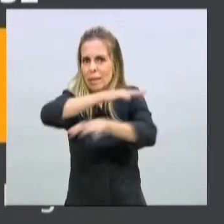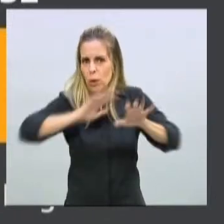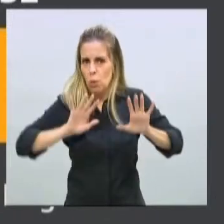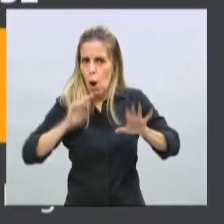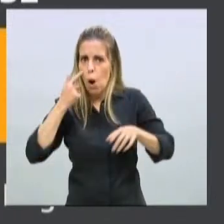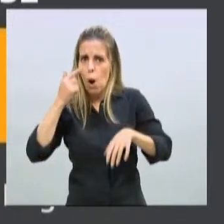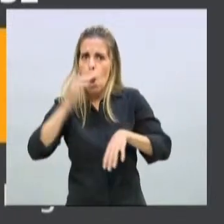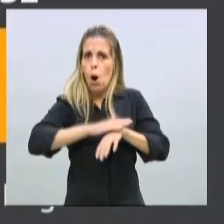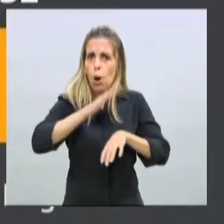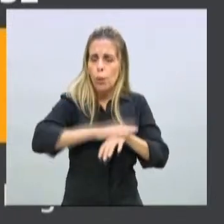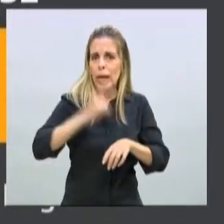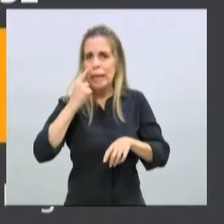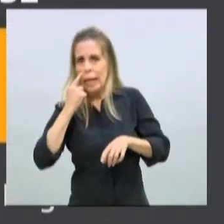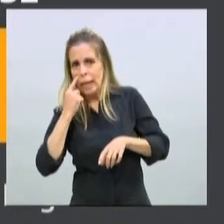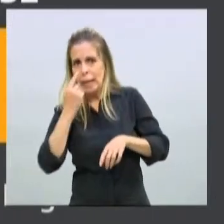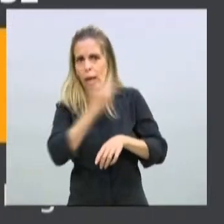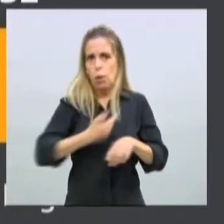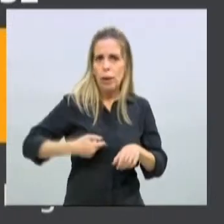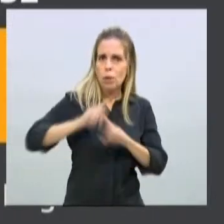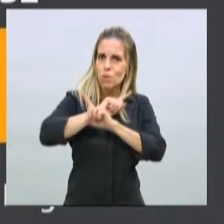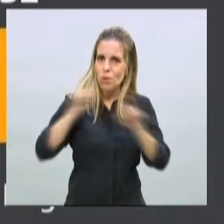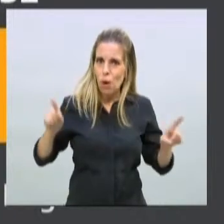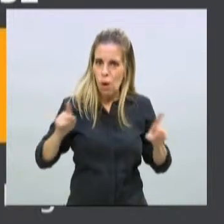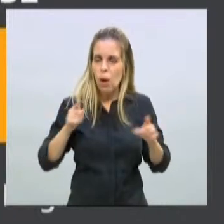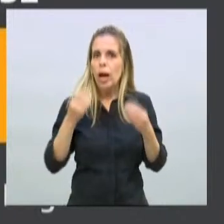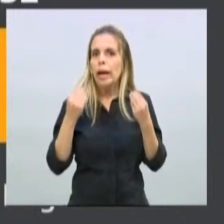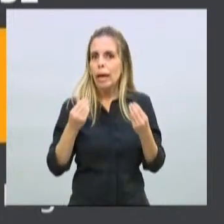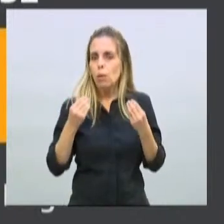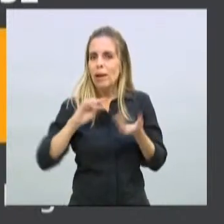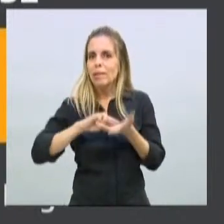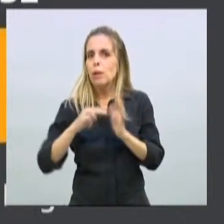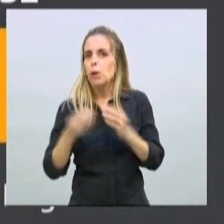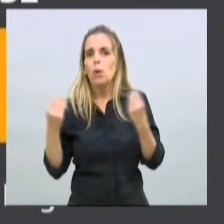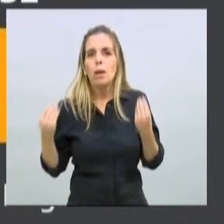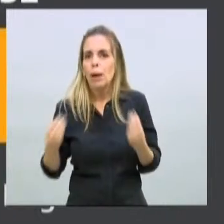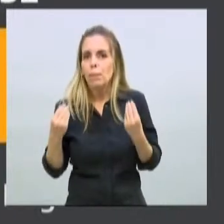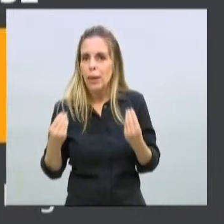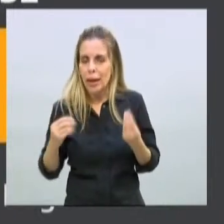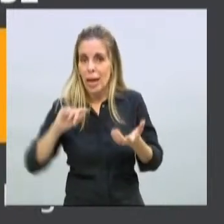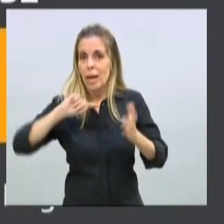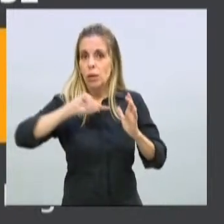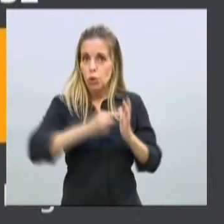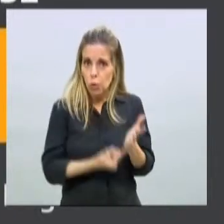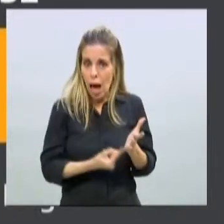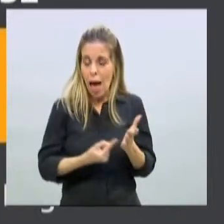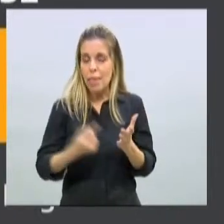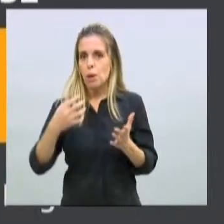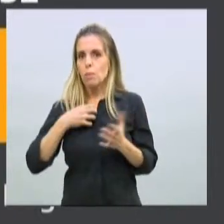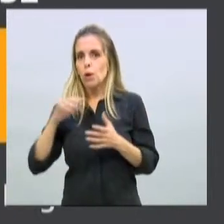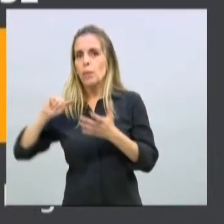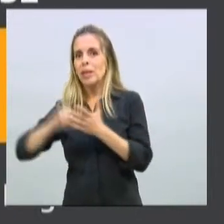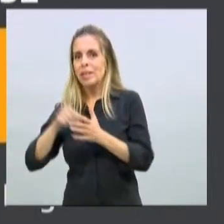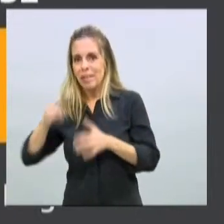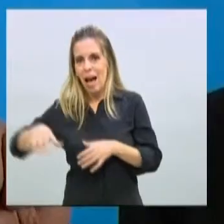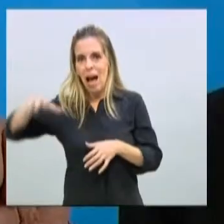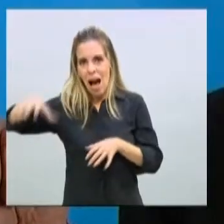el esfuerzo de todos y cada uno. Tiene que ver con la naturaleza demográfica de esa